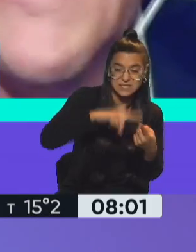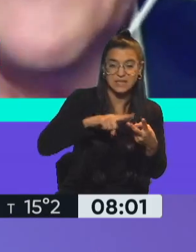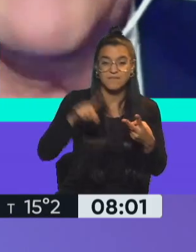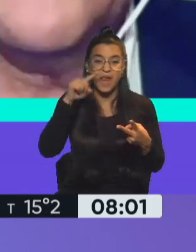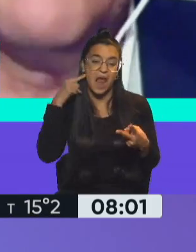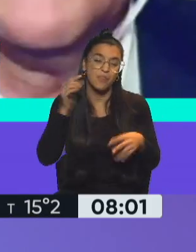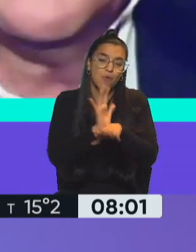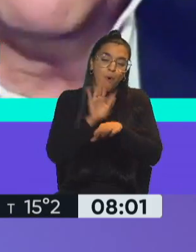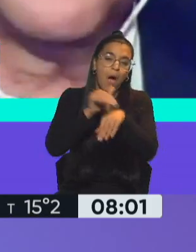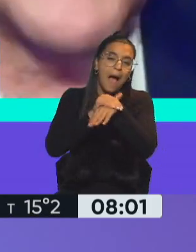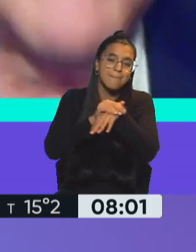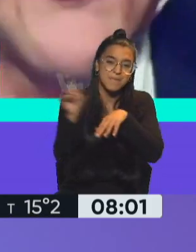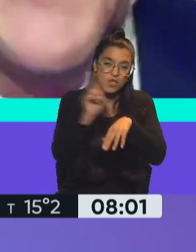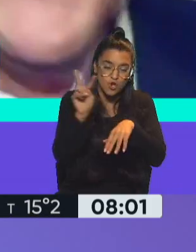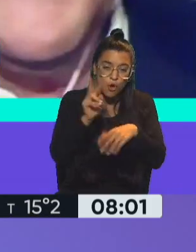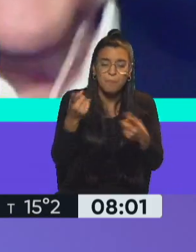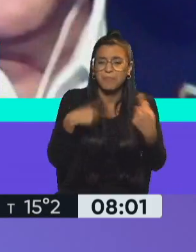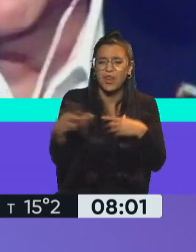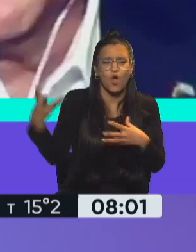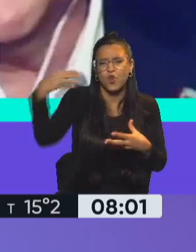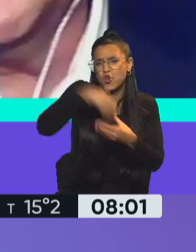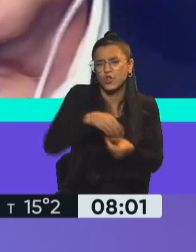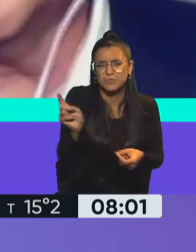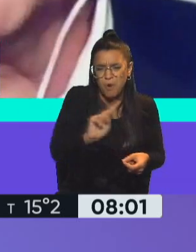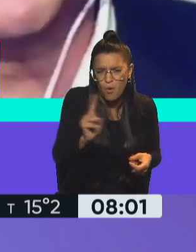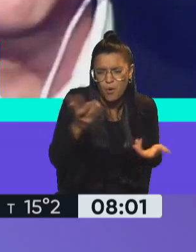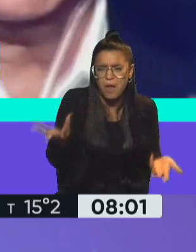Alberto Fernández, pero tampoco se va a involucrar